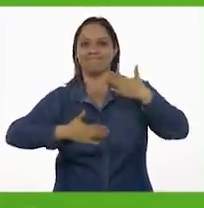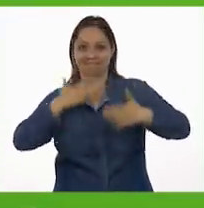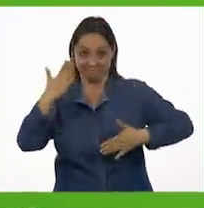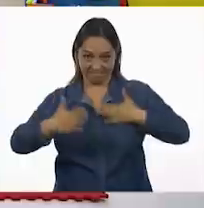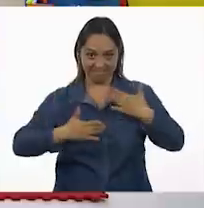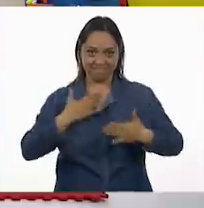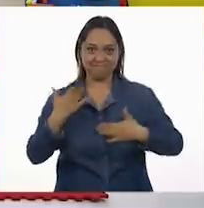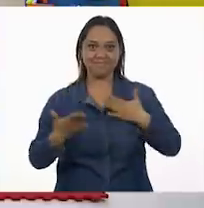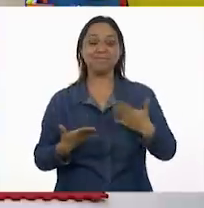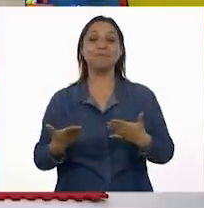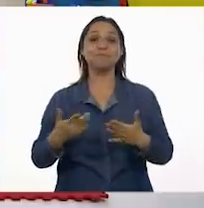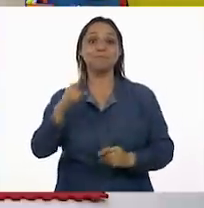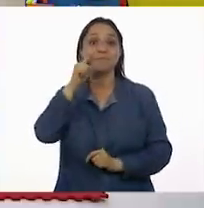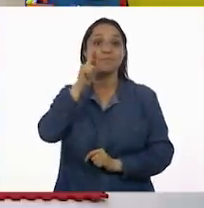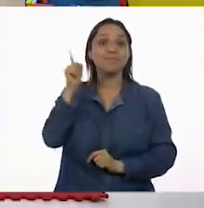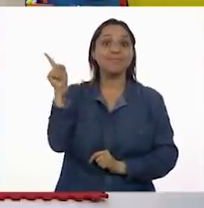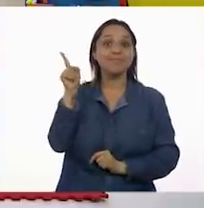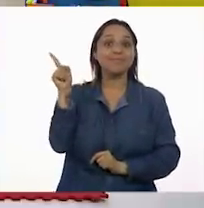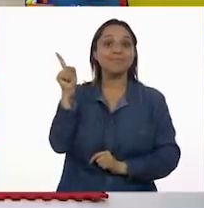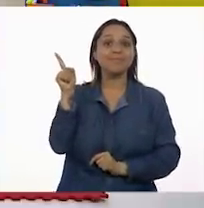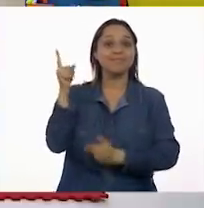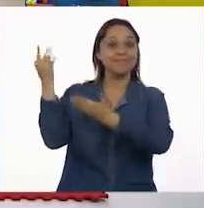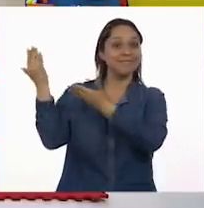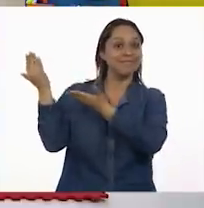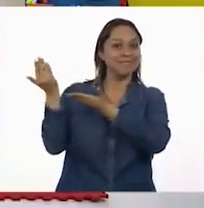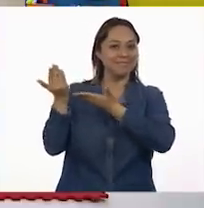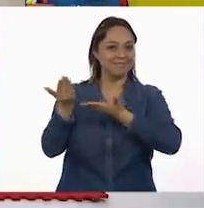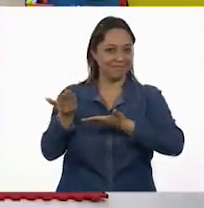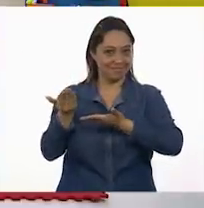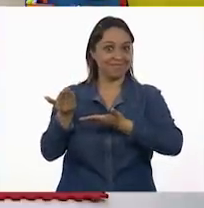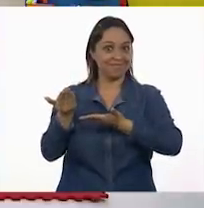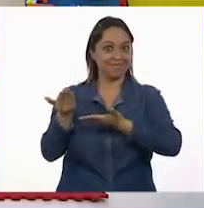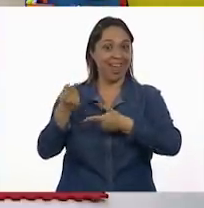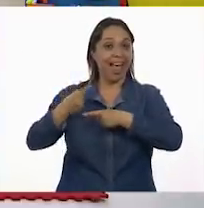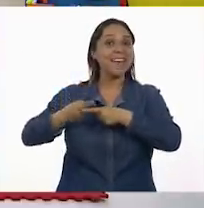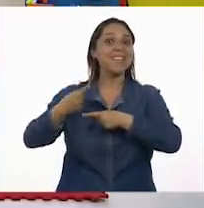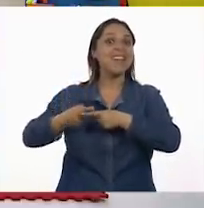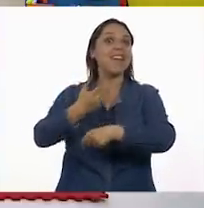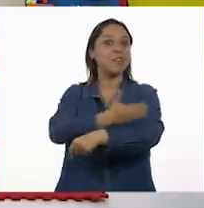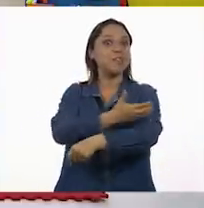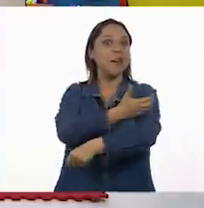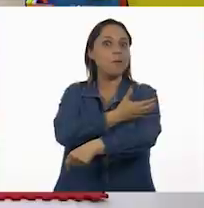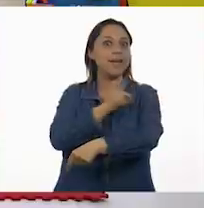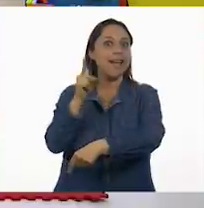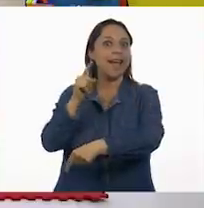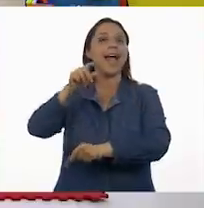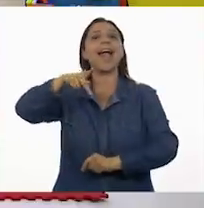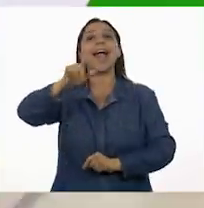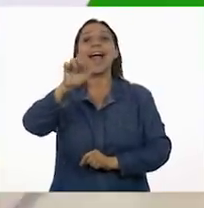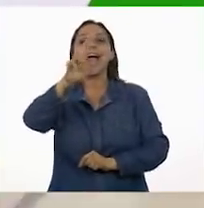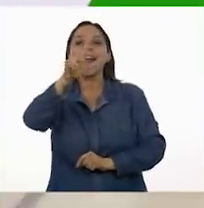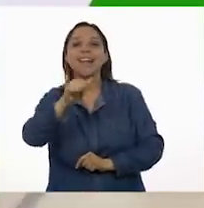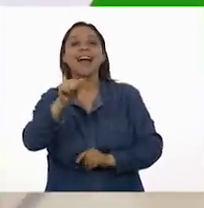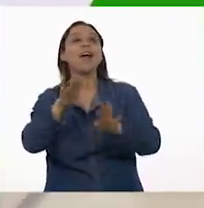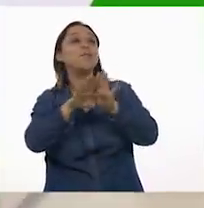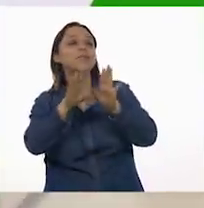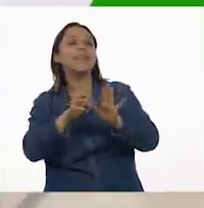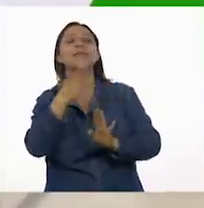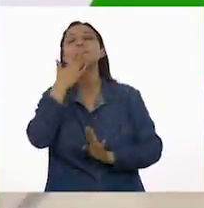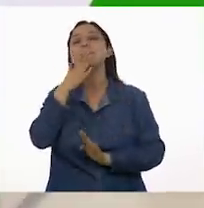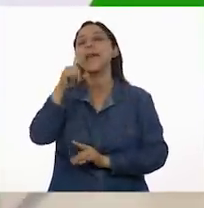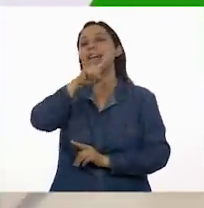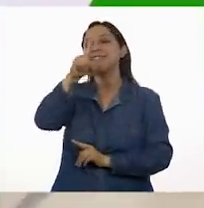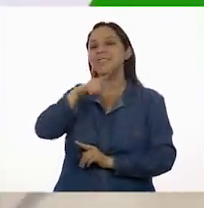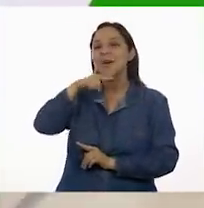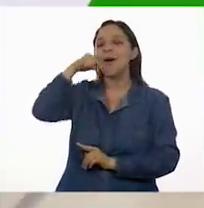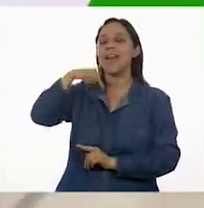Y miren qué sorpresa tenemos para ustedes. ¿Ya vieron quién nos acompaña? Hola, Carla, ¿cómo estás? Hola, Sohar. Muy contenta